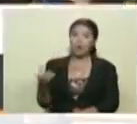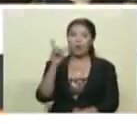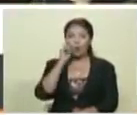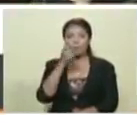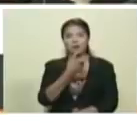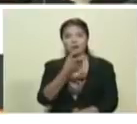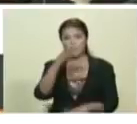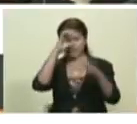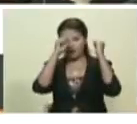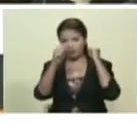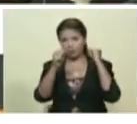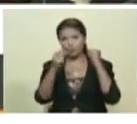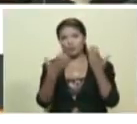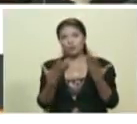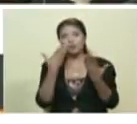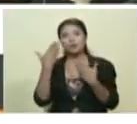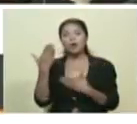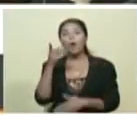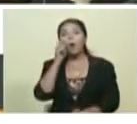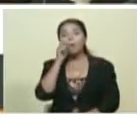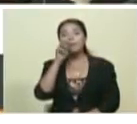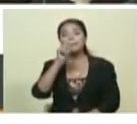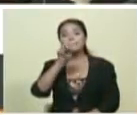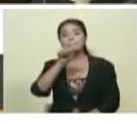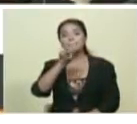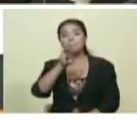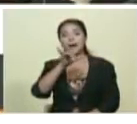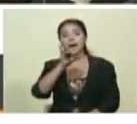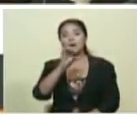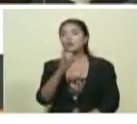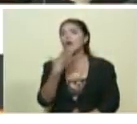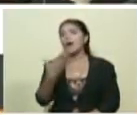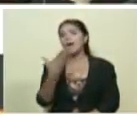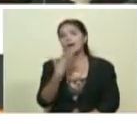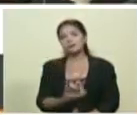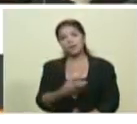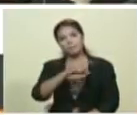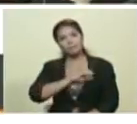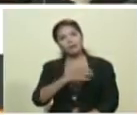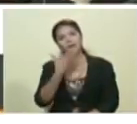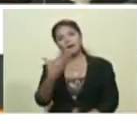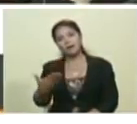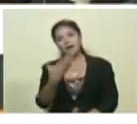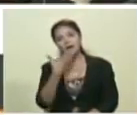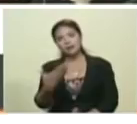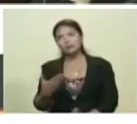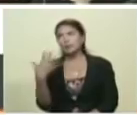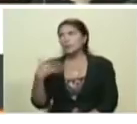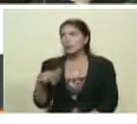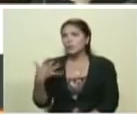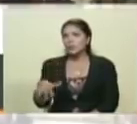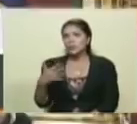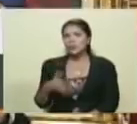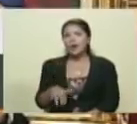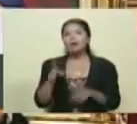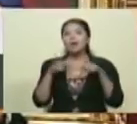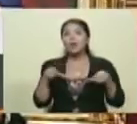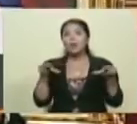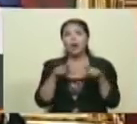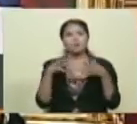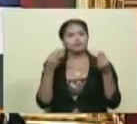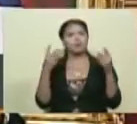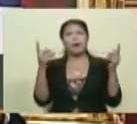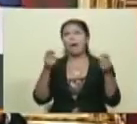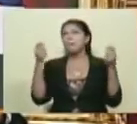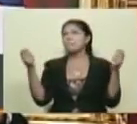¿verdad? Mario Isea, gracias España. Gracias España. Ay, Dios mío, en el lugar donde más campañas se hacen